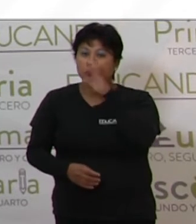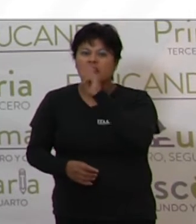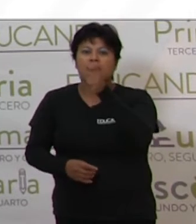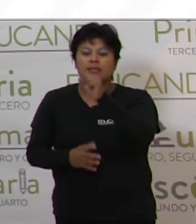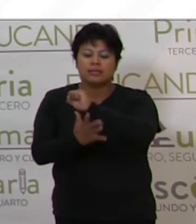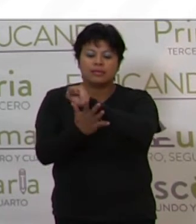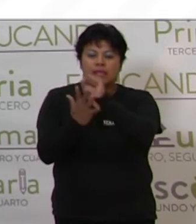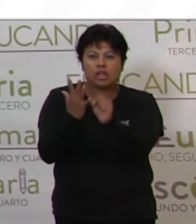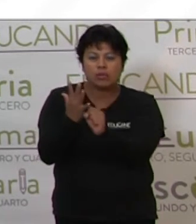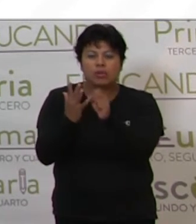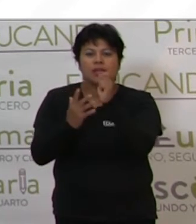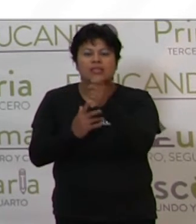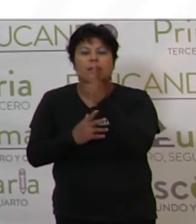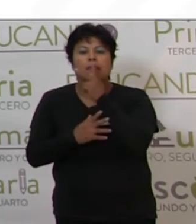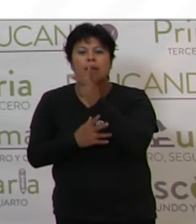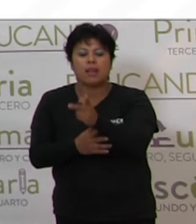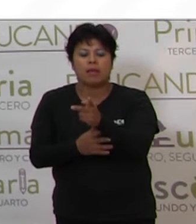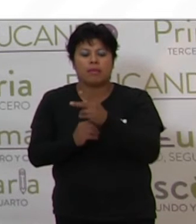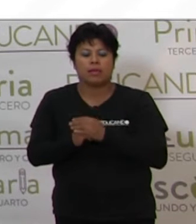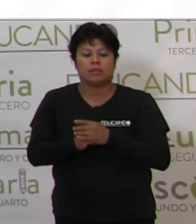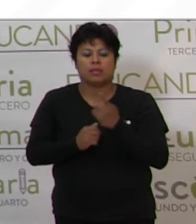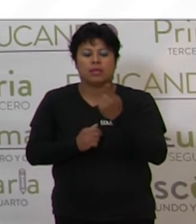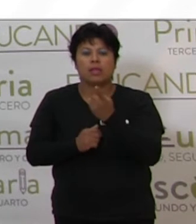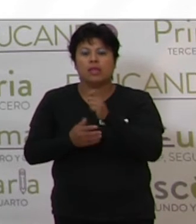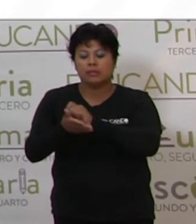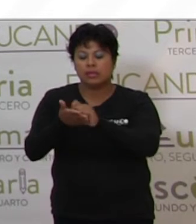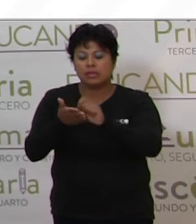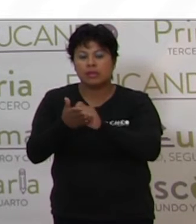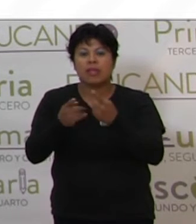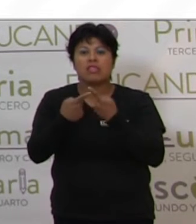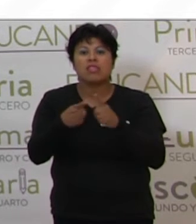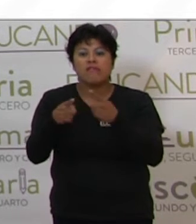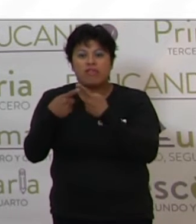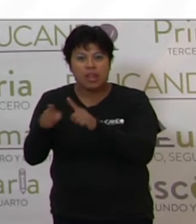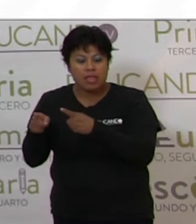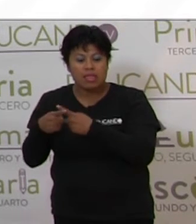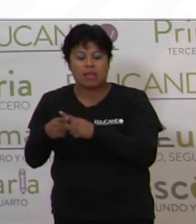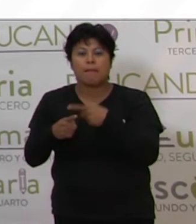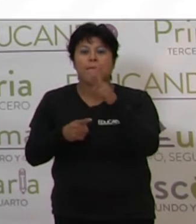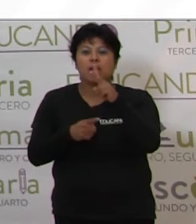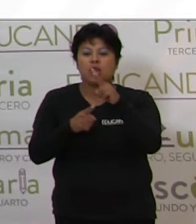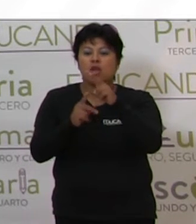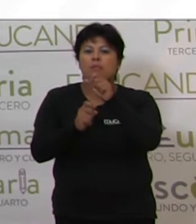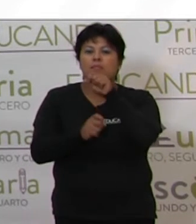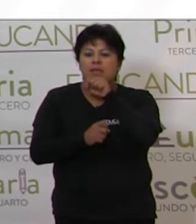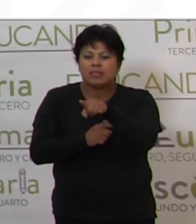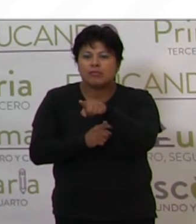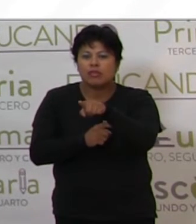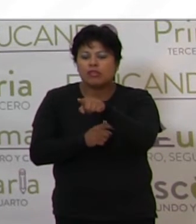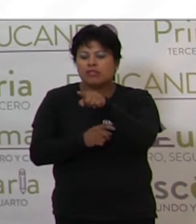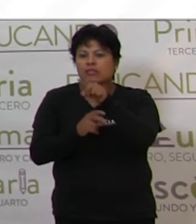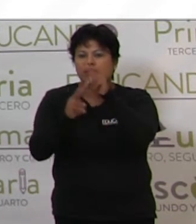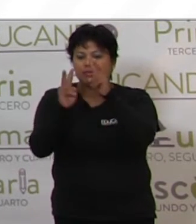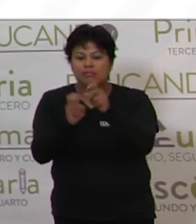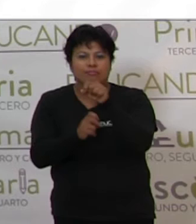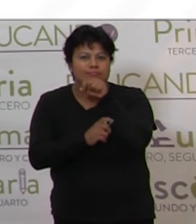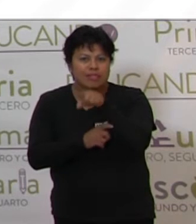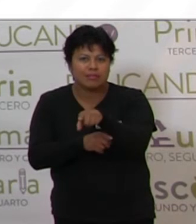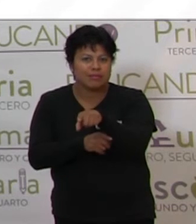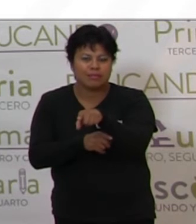sinónimos son las palabras que se escriben diferente, pero que tienen el mismo